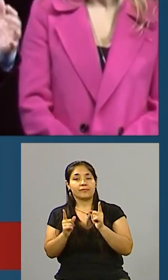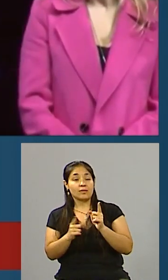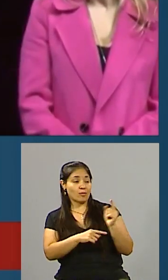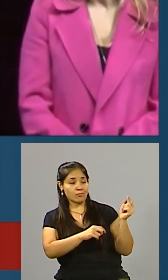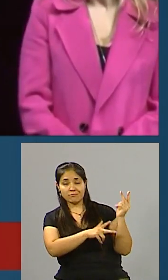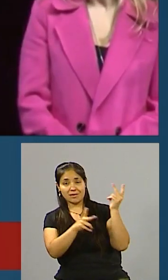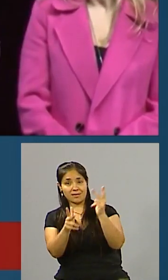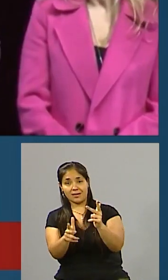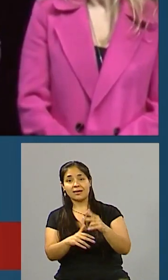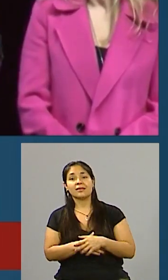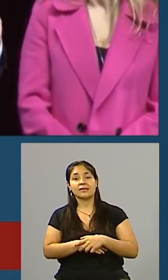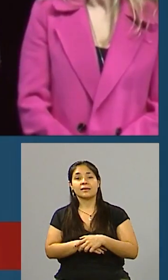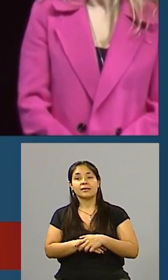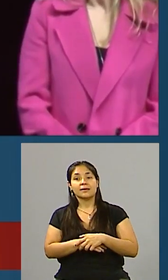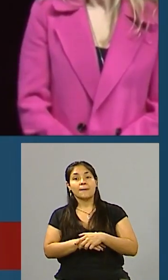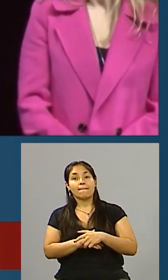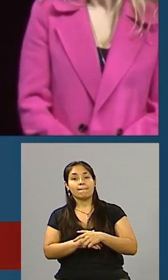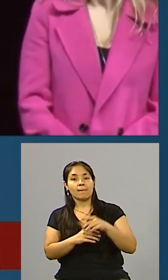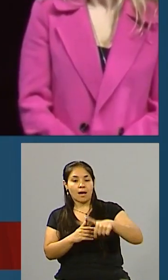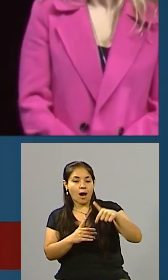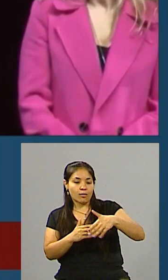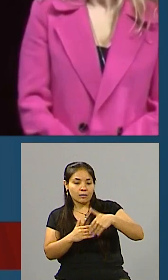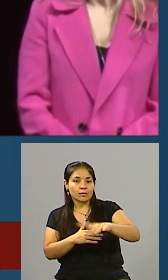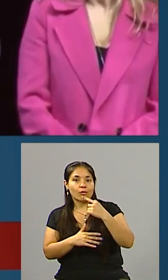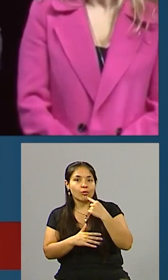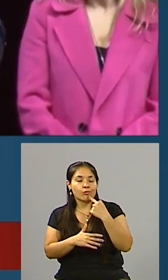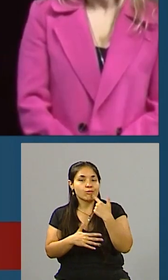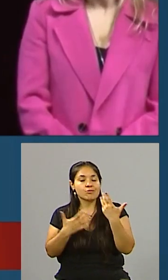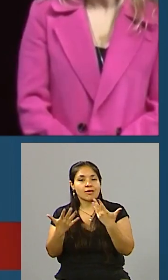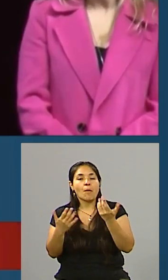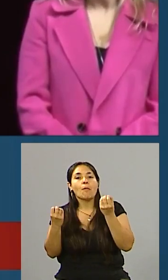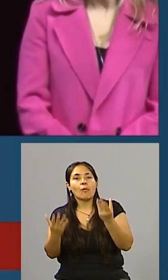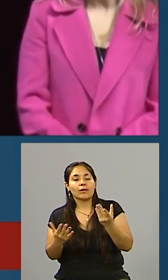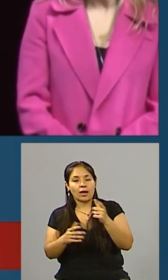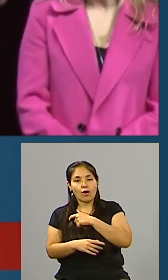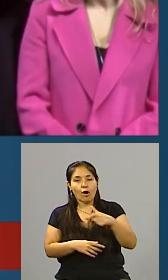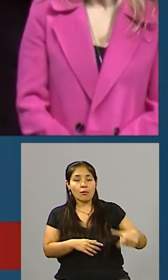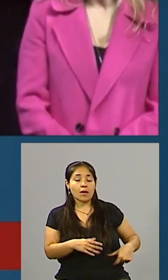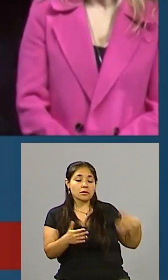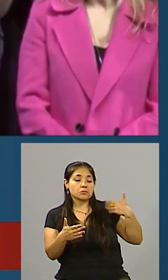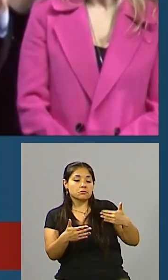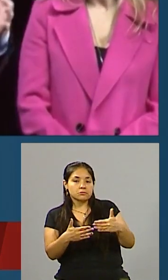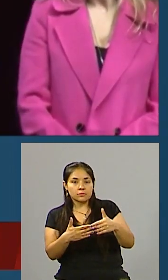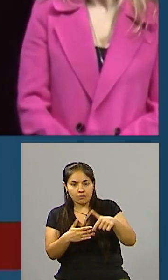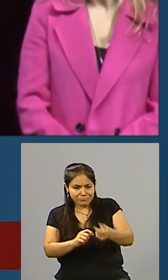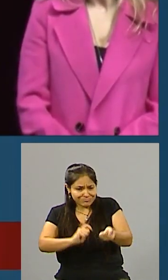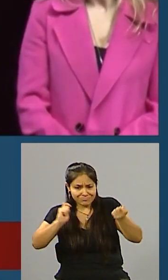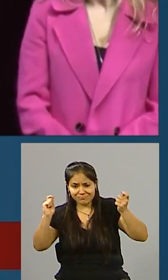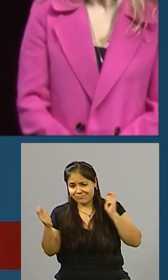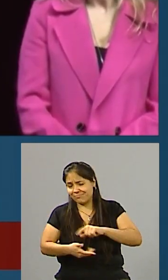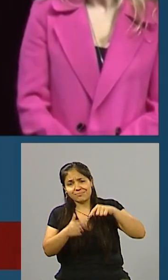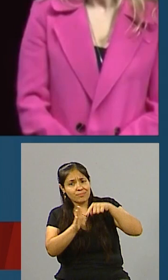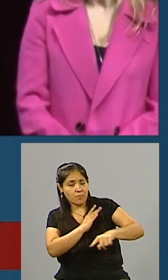vos decís, marca un camino de incertidumbre porque implica un cambio rotundo desde lo político y también desde